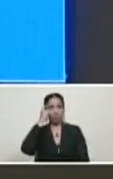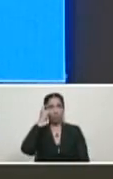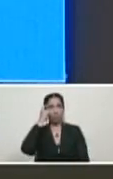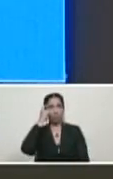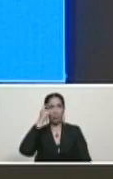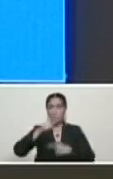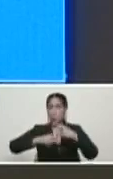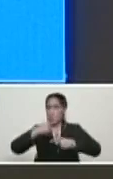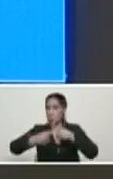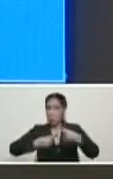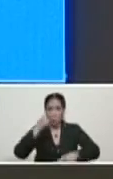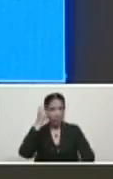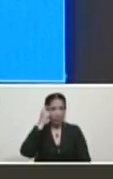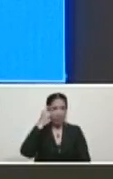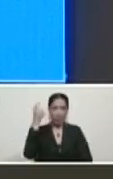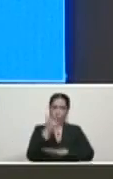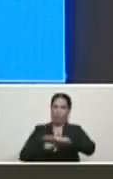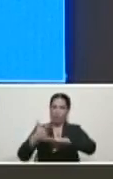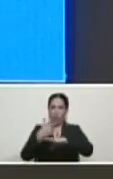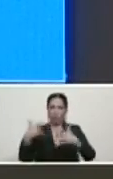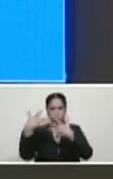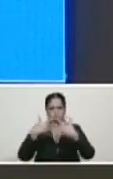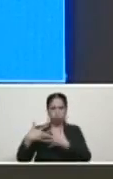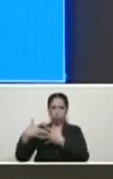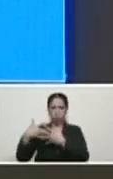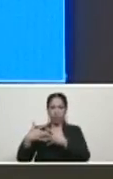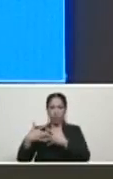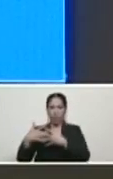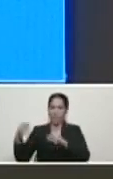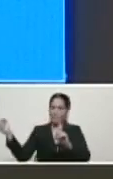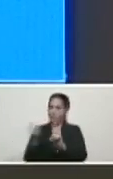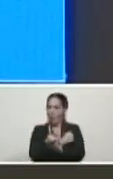Todos los días el gobierno de los Estados Unidos agrede a nuestro país.